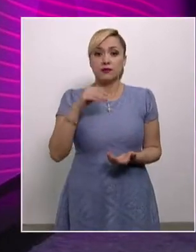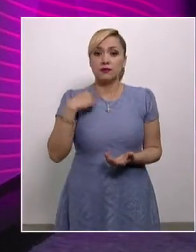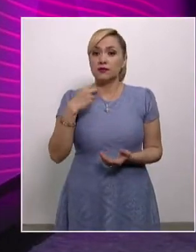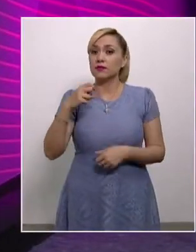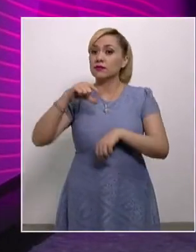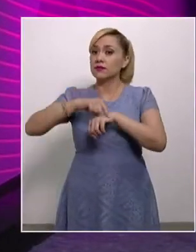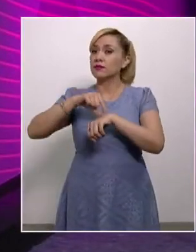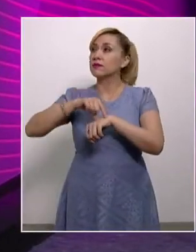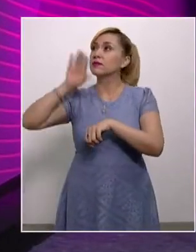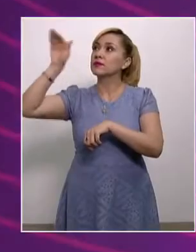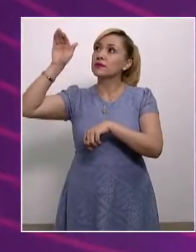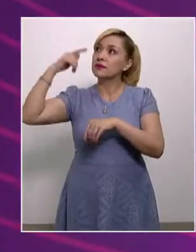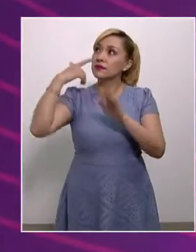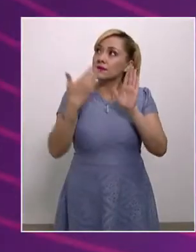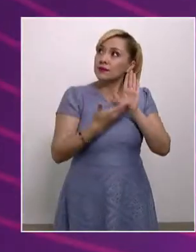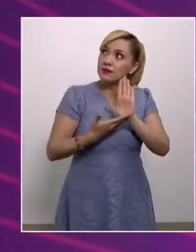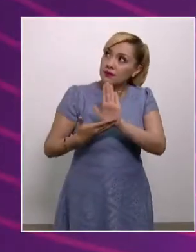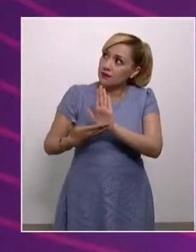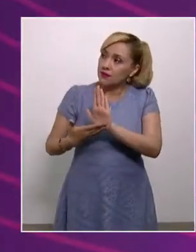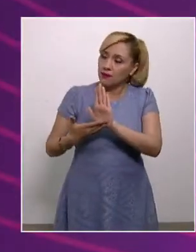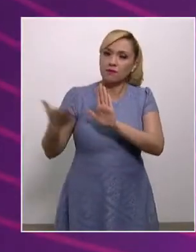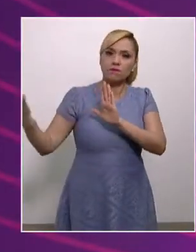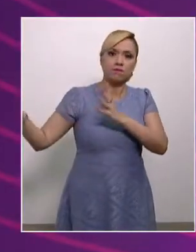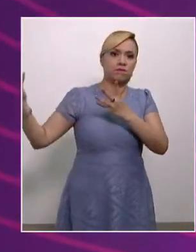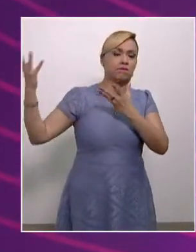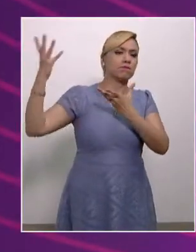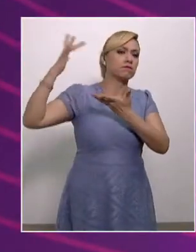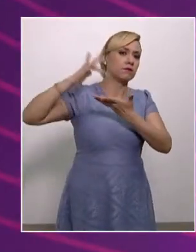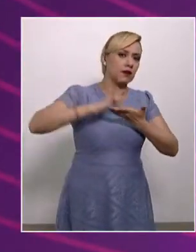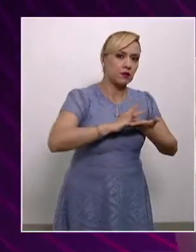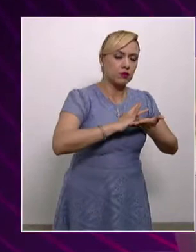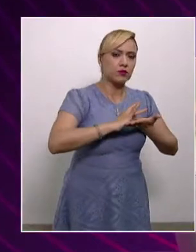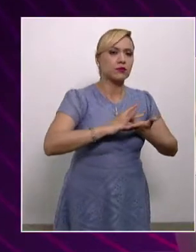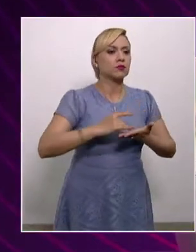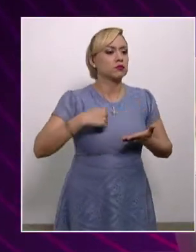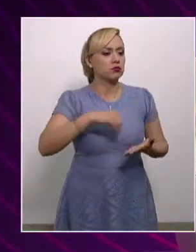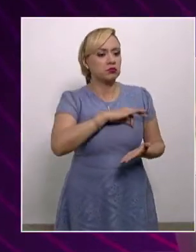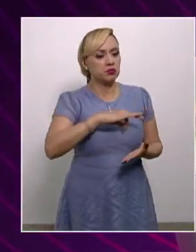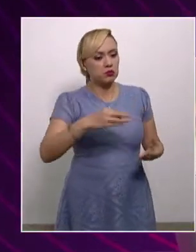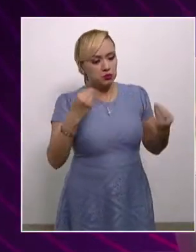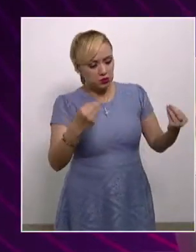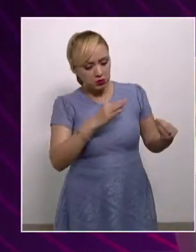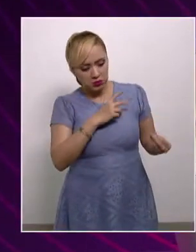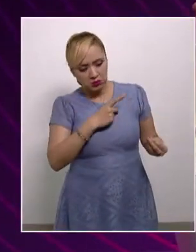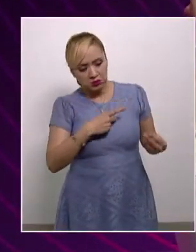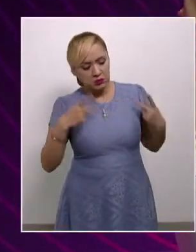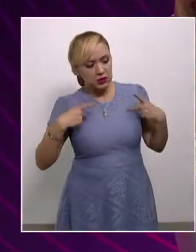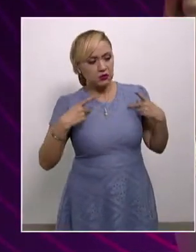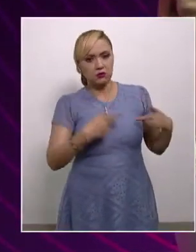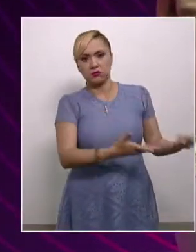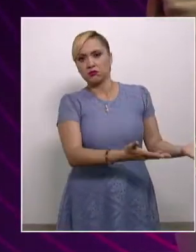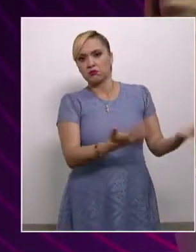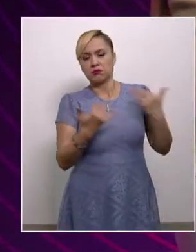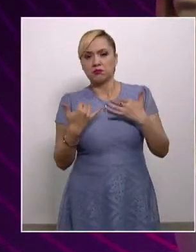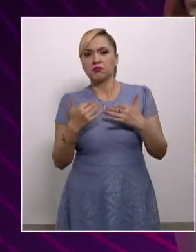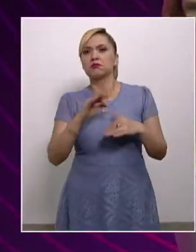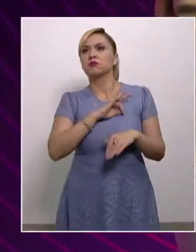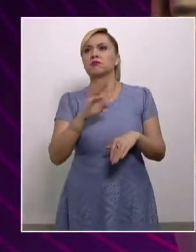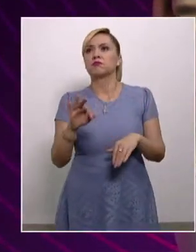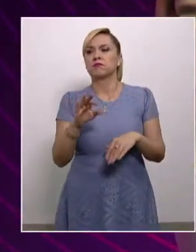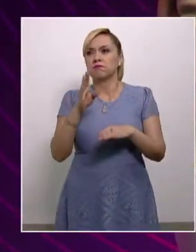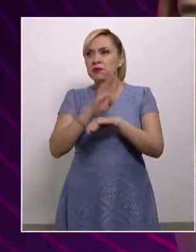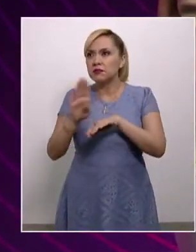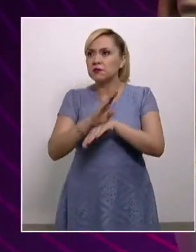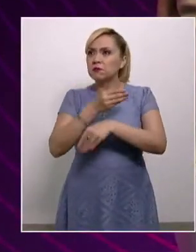Secretaría de Salud y reforzamos dentro de Secretaría de Salud cómo lo hacemos nosotros, va a haber un montón de gente que no va a llegar a los consultorios de Médicos Sin Fronteras y que se van a